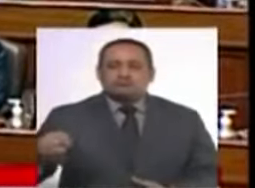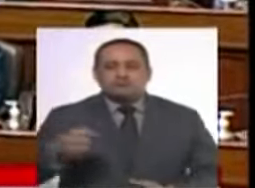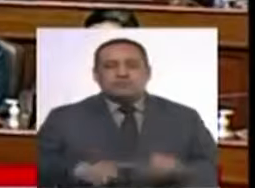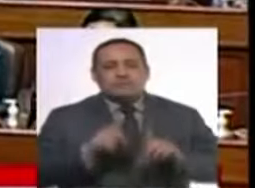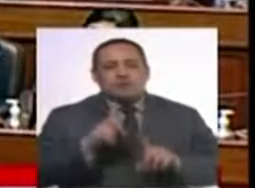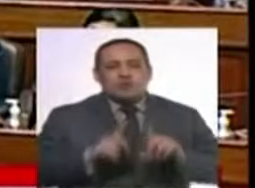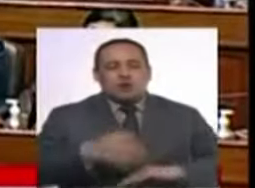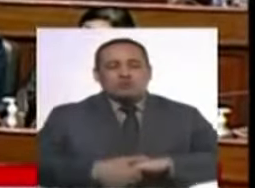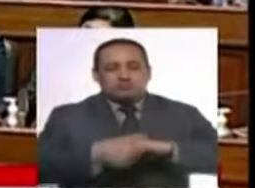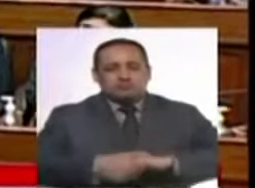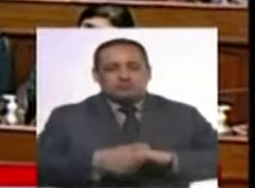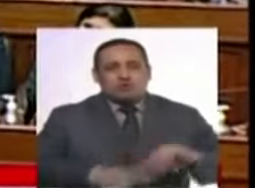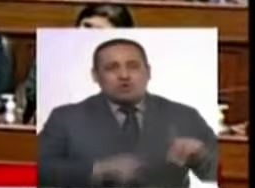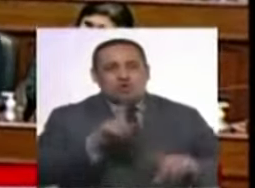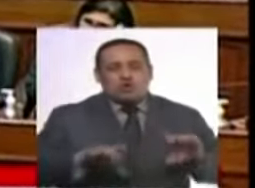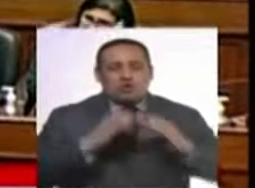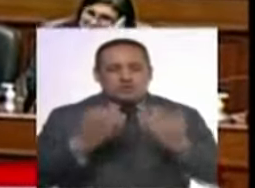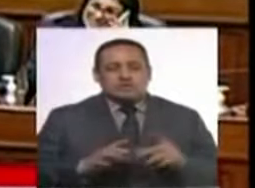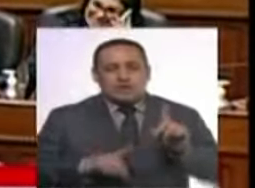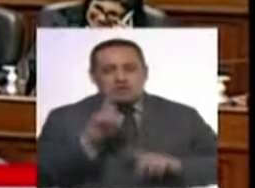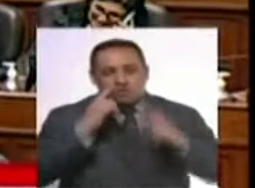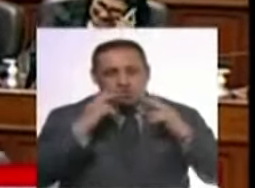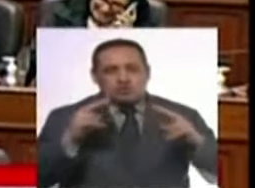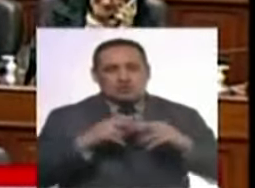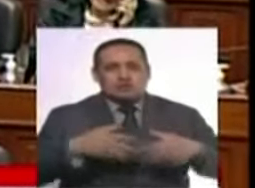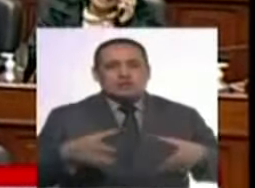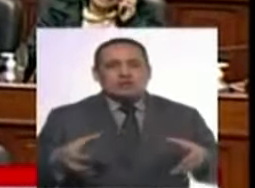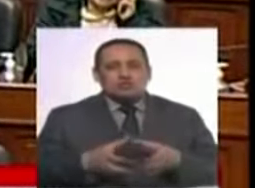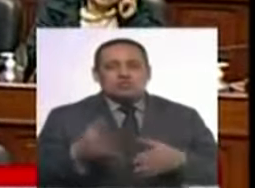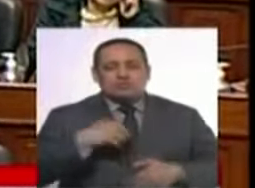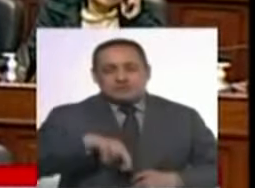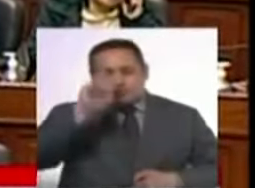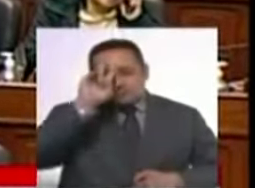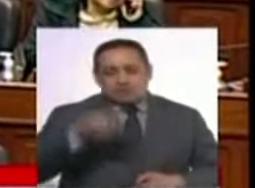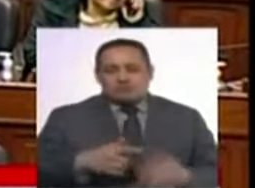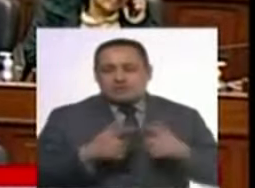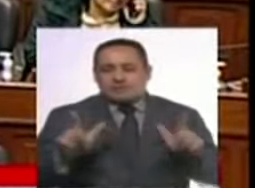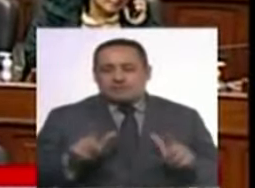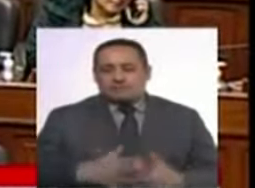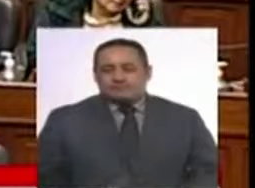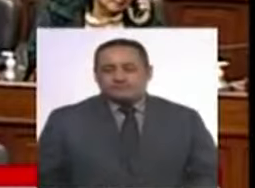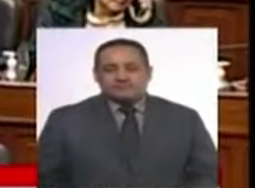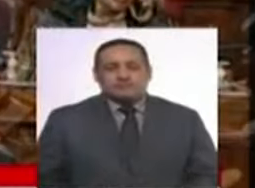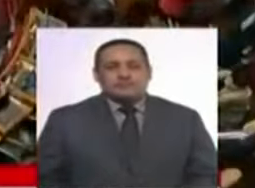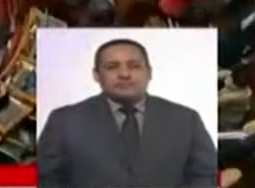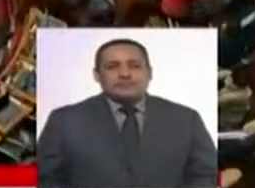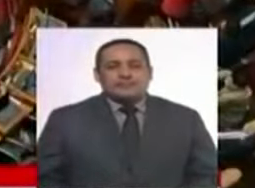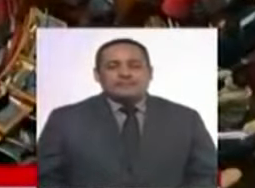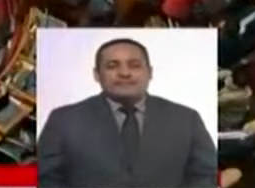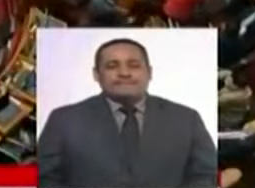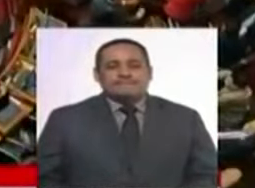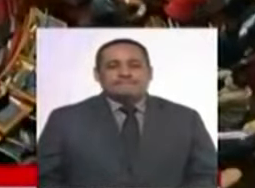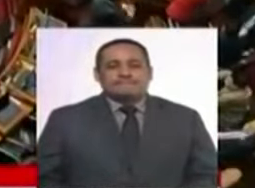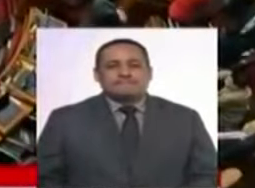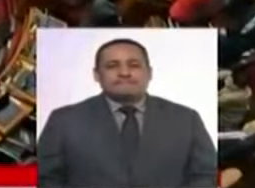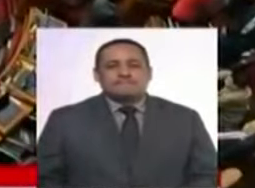con los congresistas en su mayoría de la bancada de Perú libre La bancada